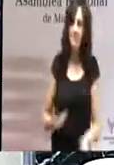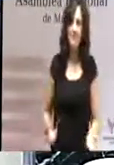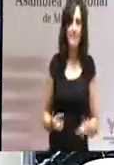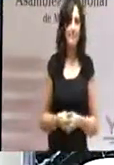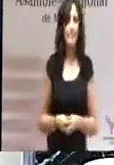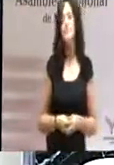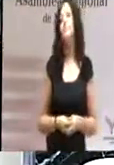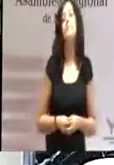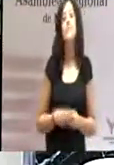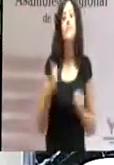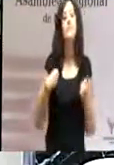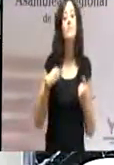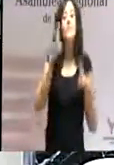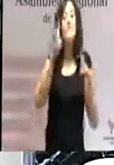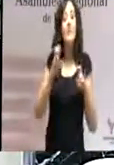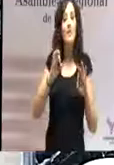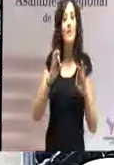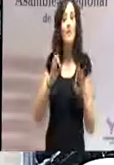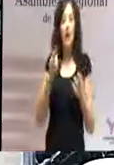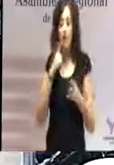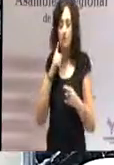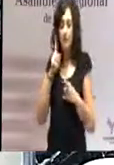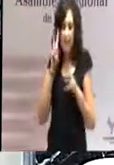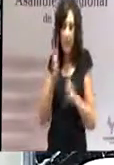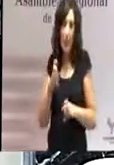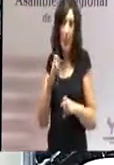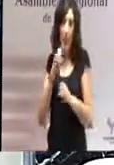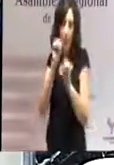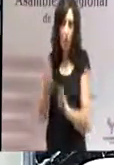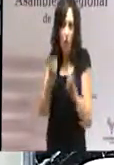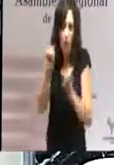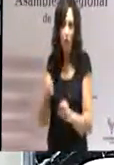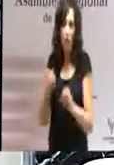O en cuanto a la eliminación de los aforamientos.